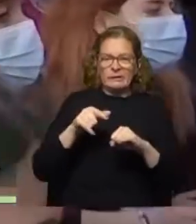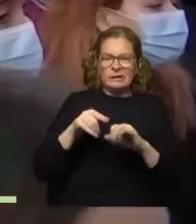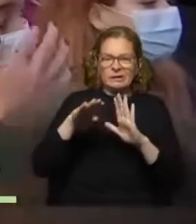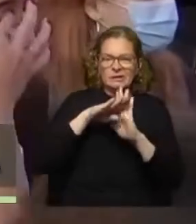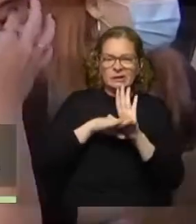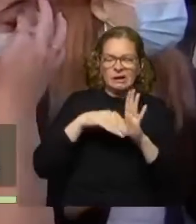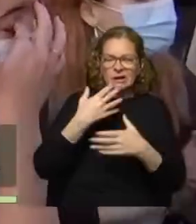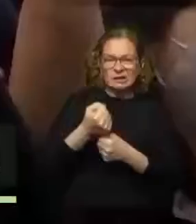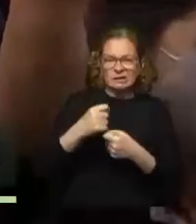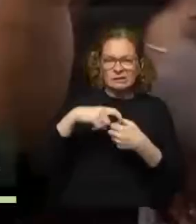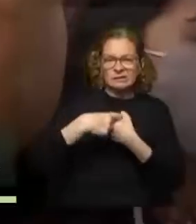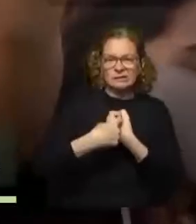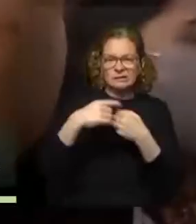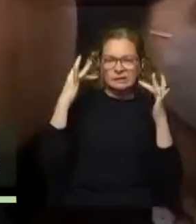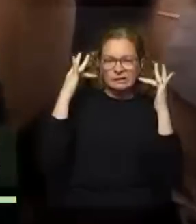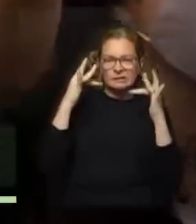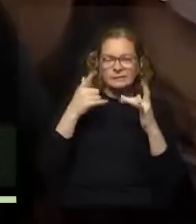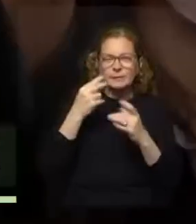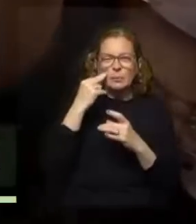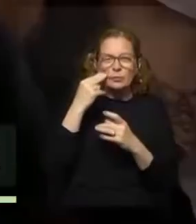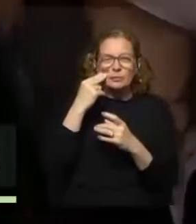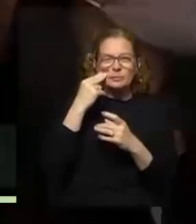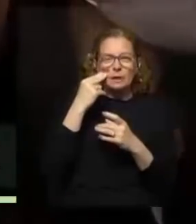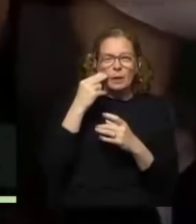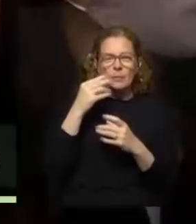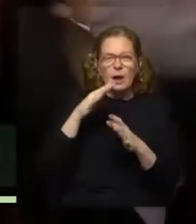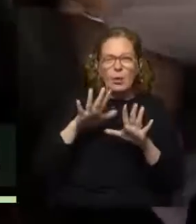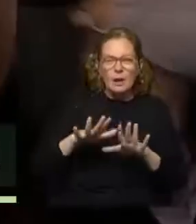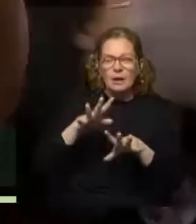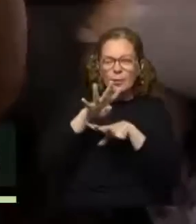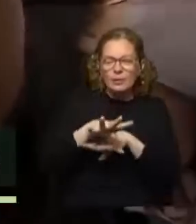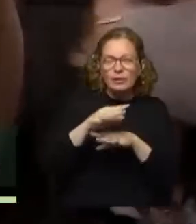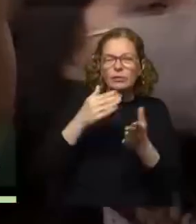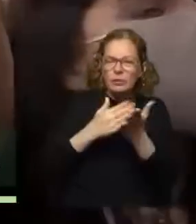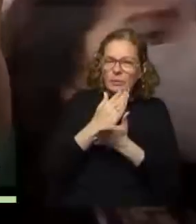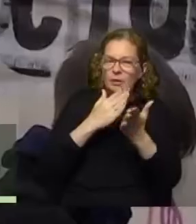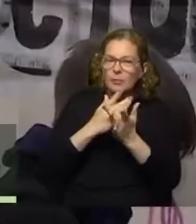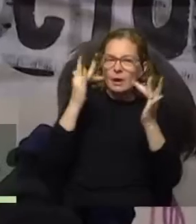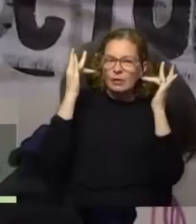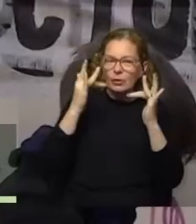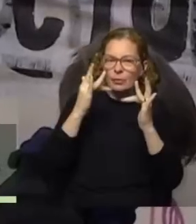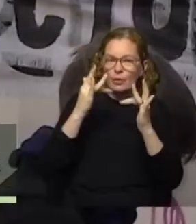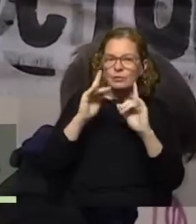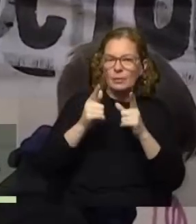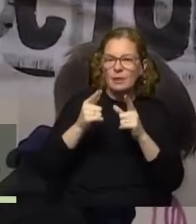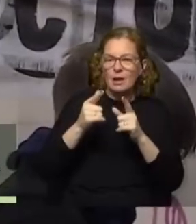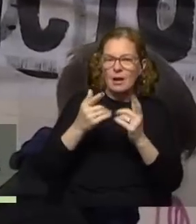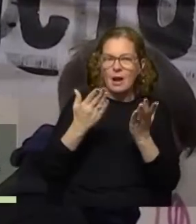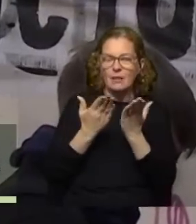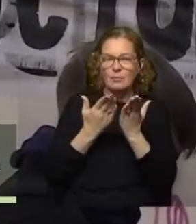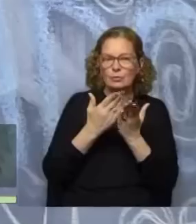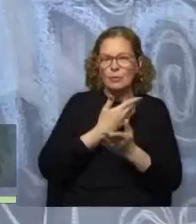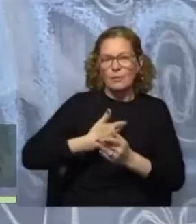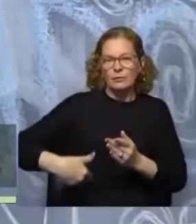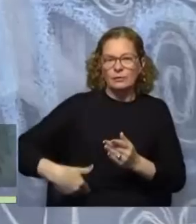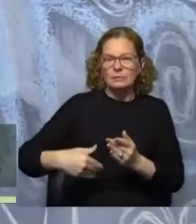medida de apoyo a los sindicatos de la enseñanza será en momentos de ocupaciones huelgas y movilizaciones constantes de la enseñanza media y en formación docente la